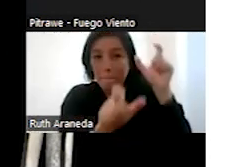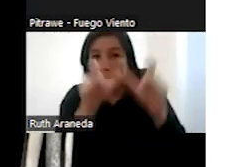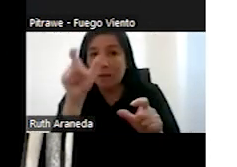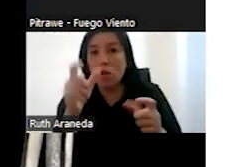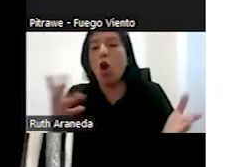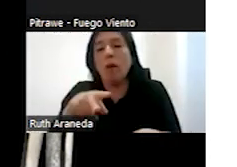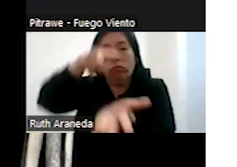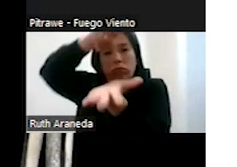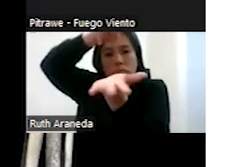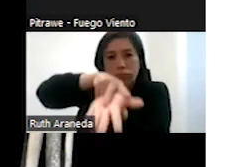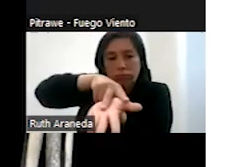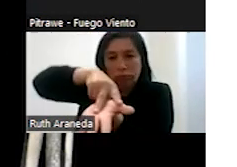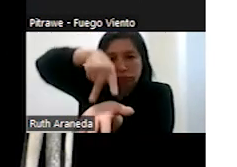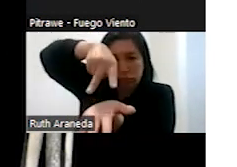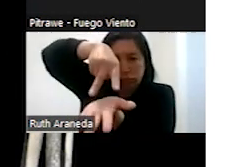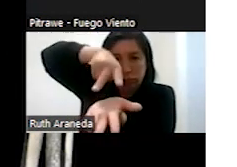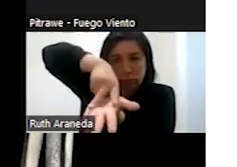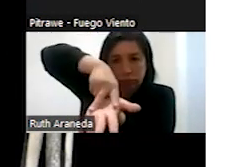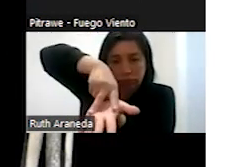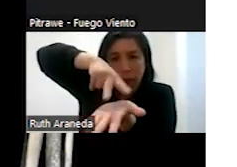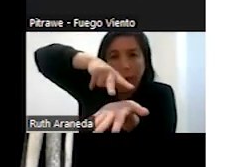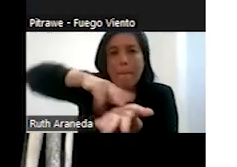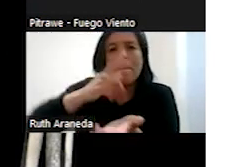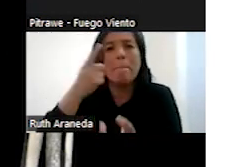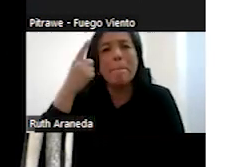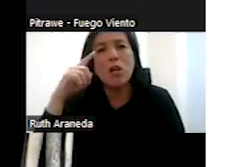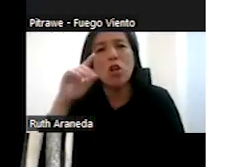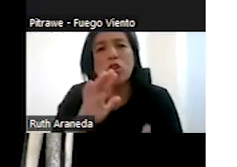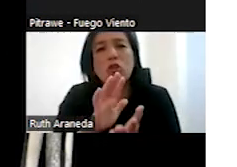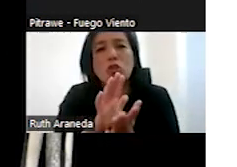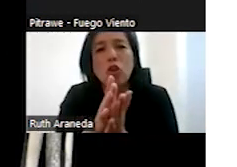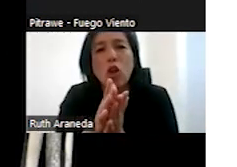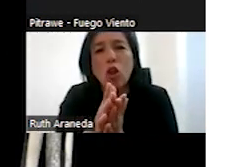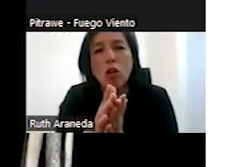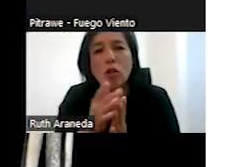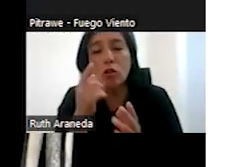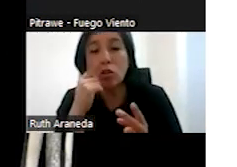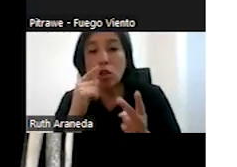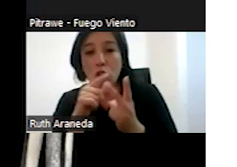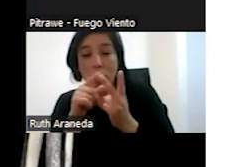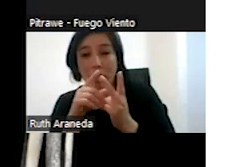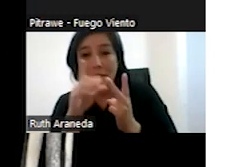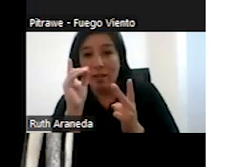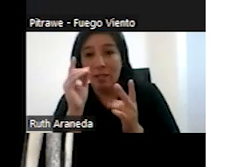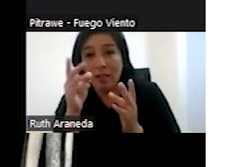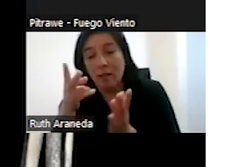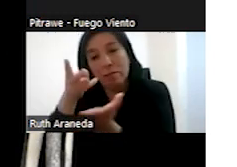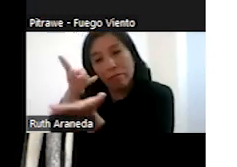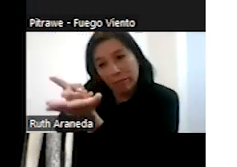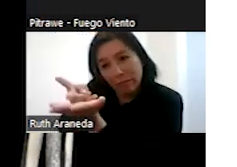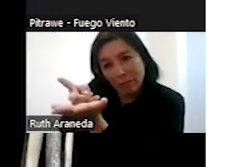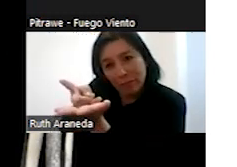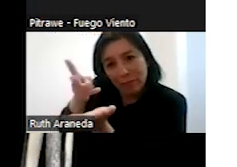extendida, pierna extendida, pero todos posición ventral o esos dos de la derecha lateral, y también con las manos en